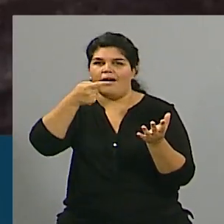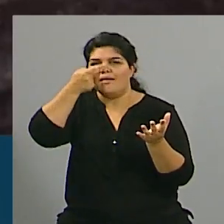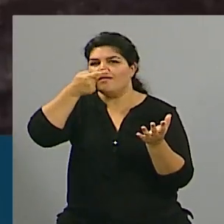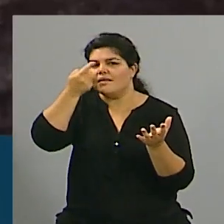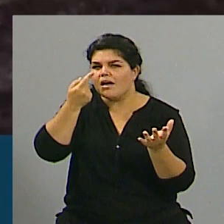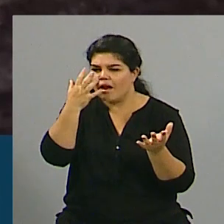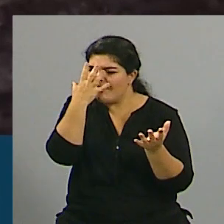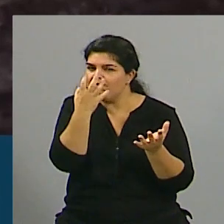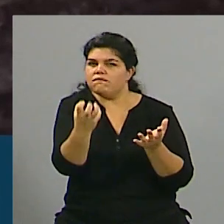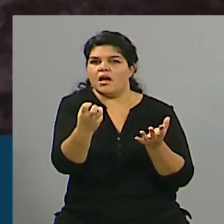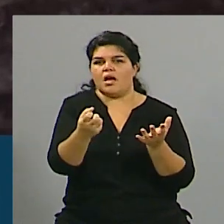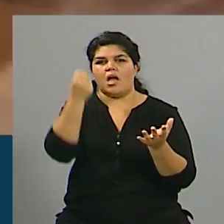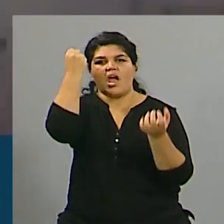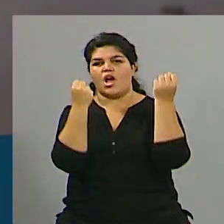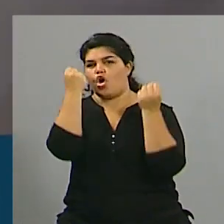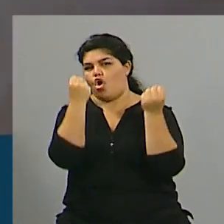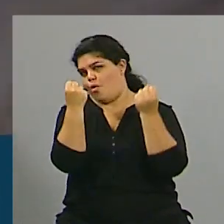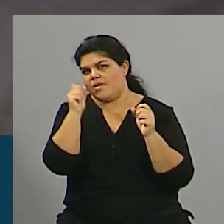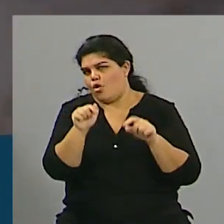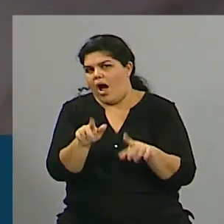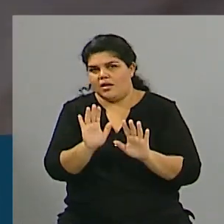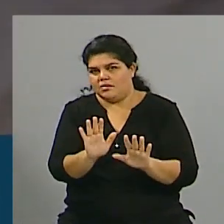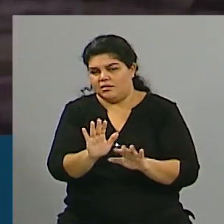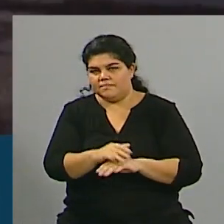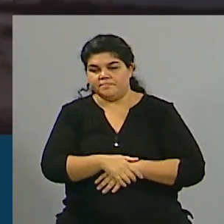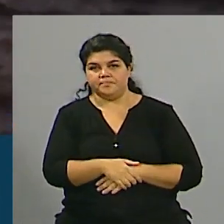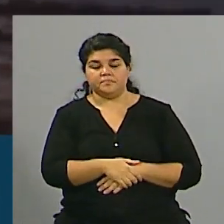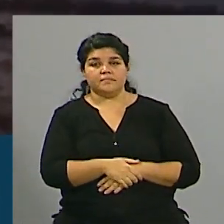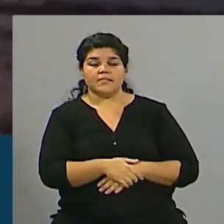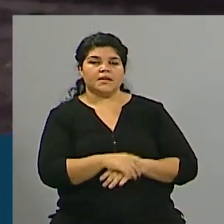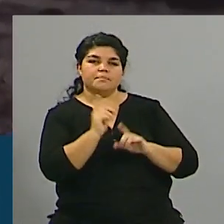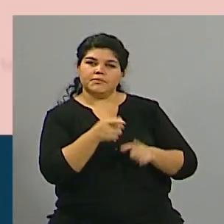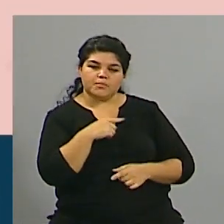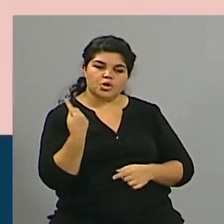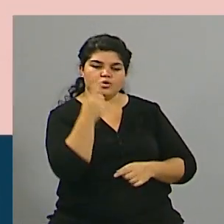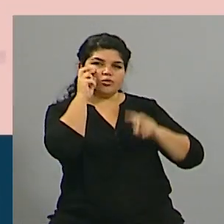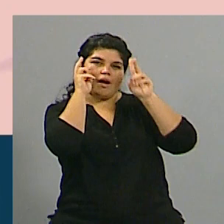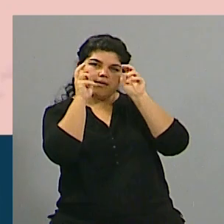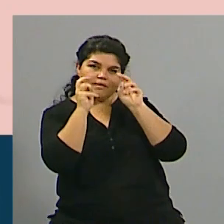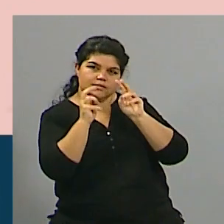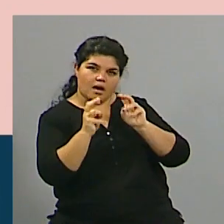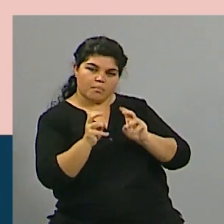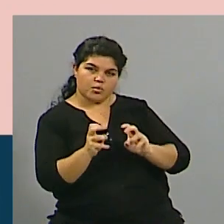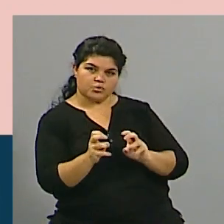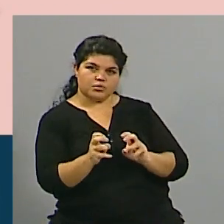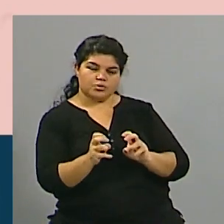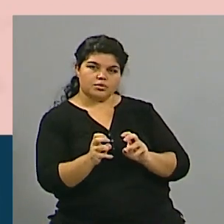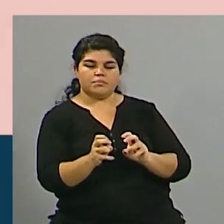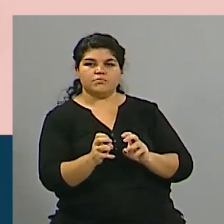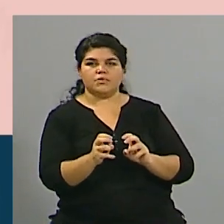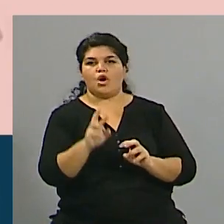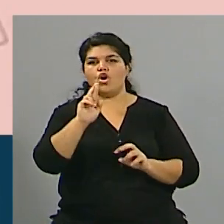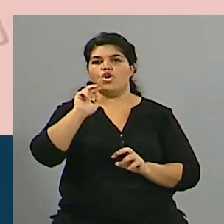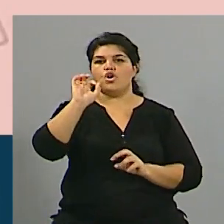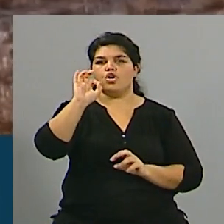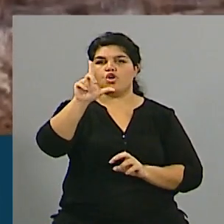lo que genera el conflicto. Bueno, cuando uno interpreta, analiza con el paso del tiempo los roles de los distintos actores,